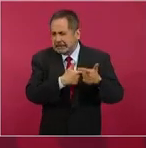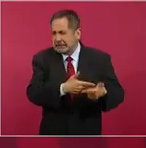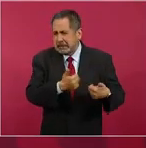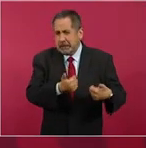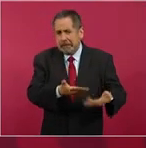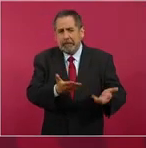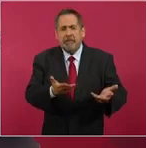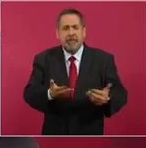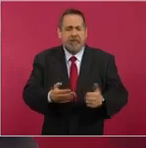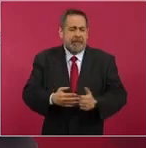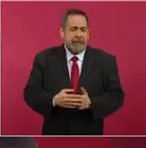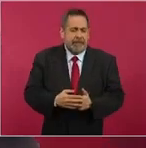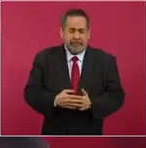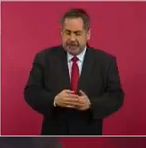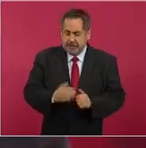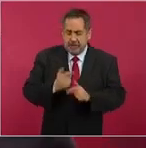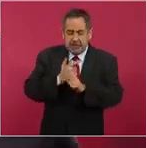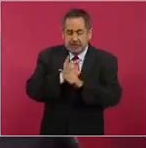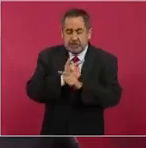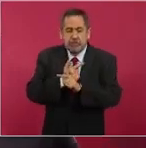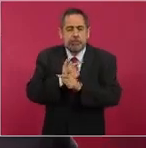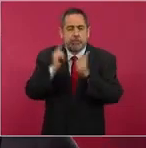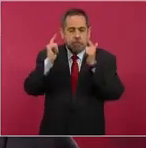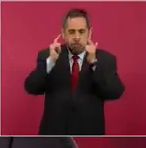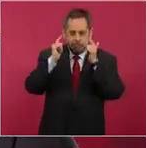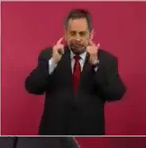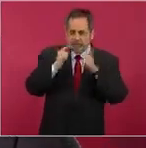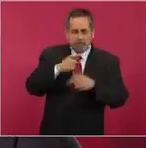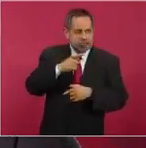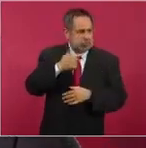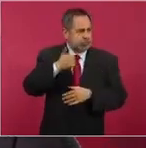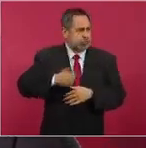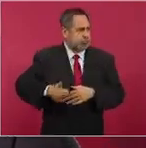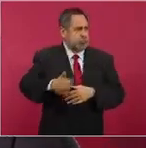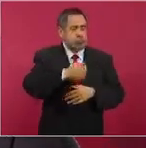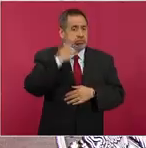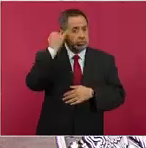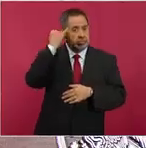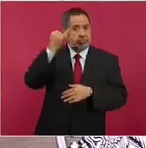y la libertad de manifestación